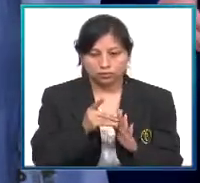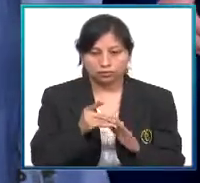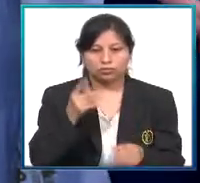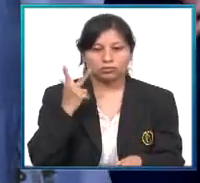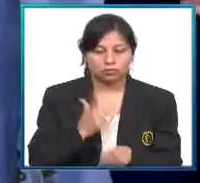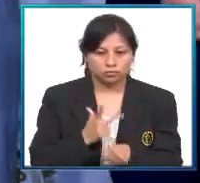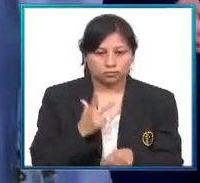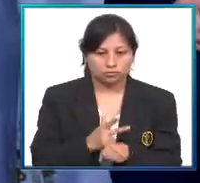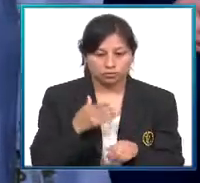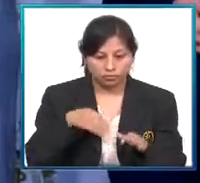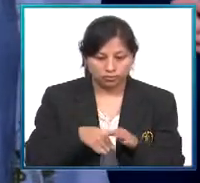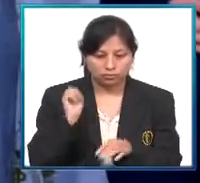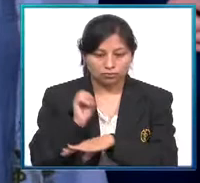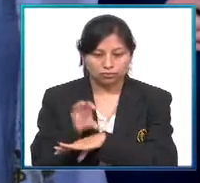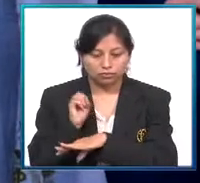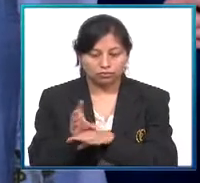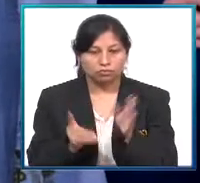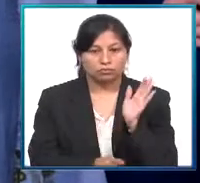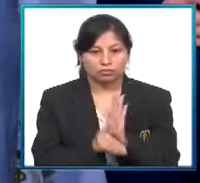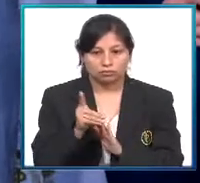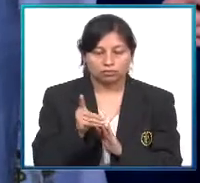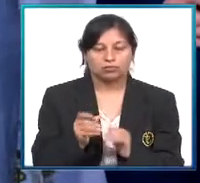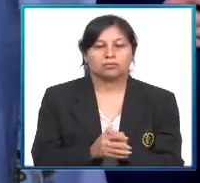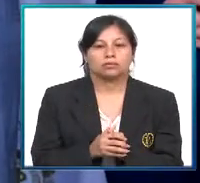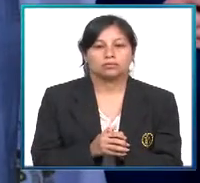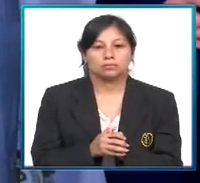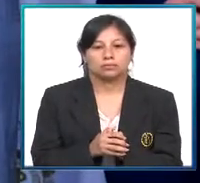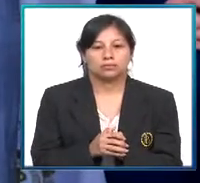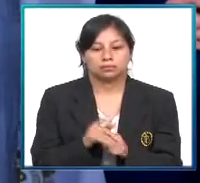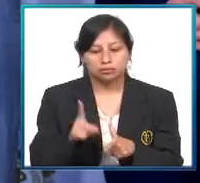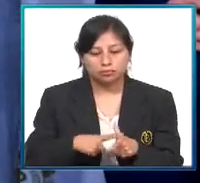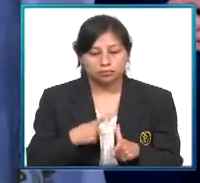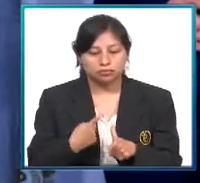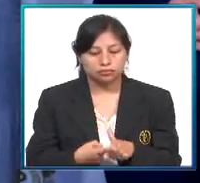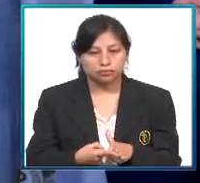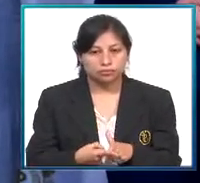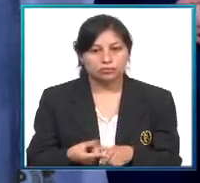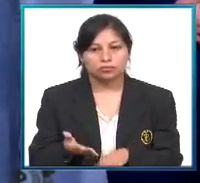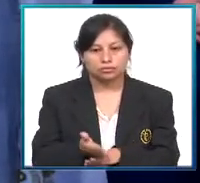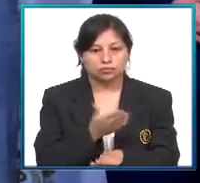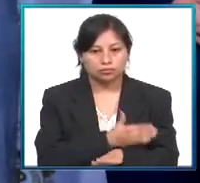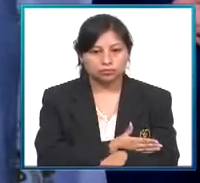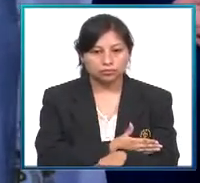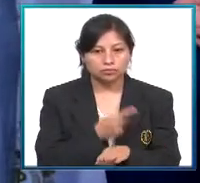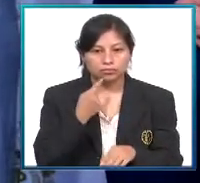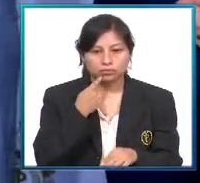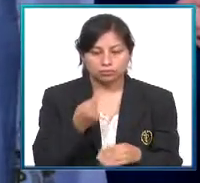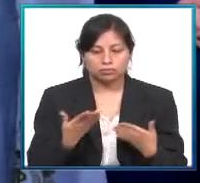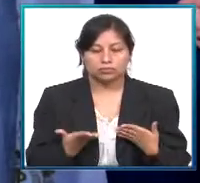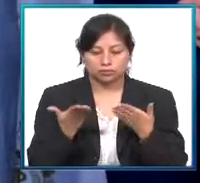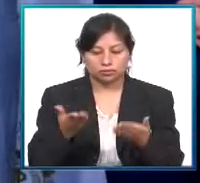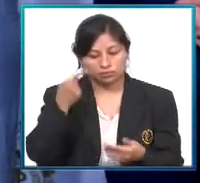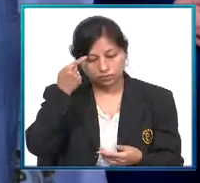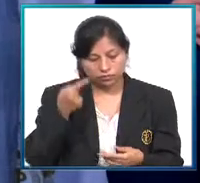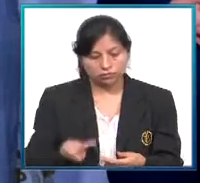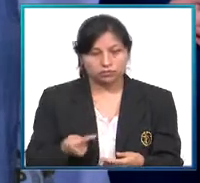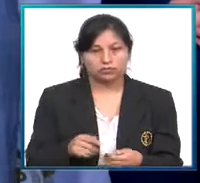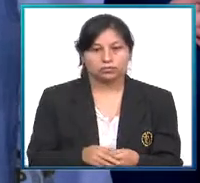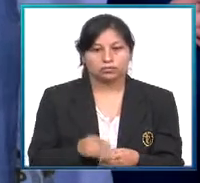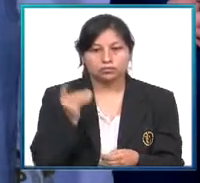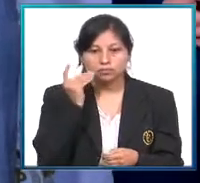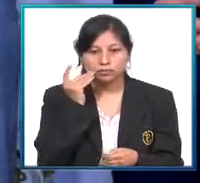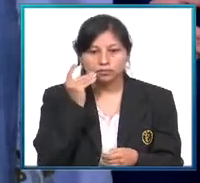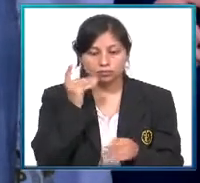a través de los consejos de desarrollo. Por las razones anteriormente expuestas, hacemos entrega el día de hoy a